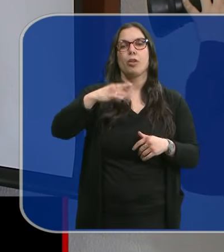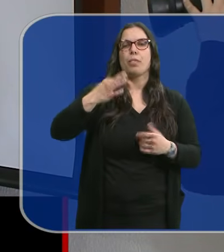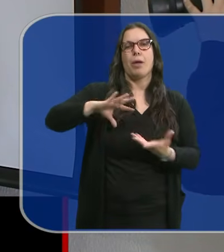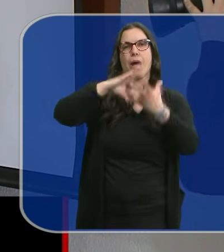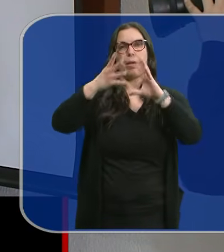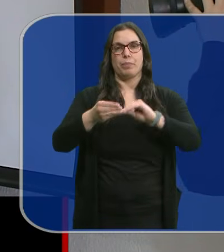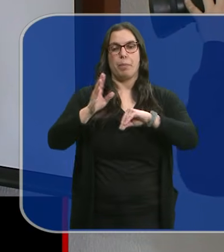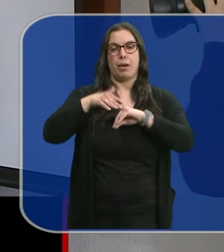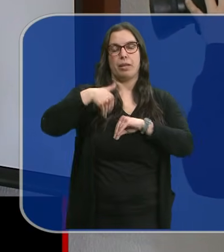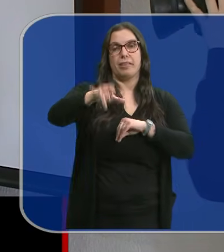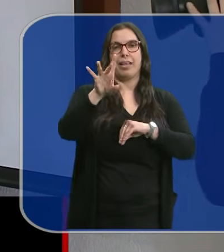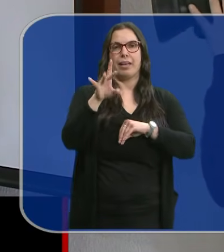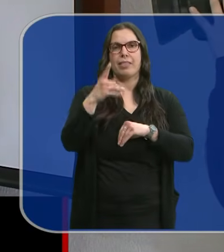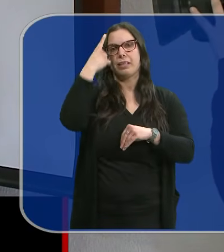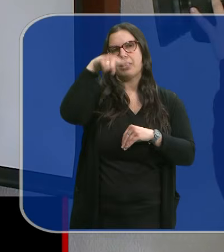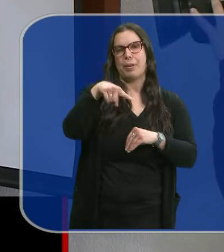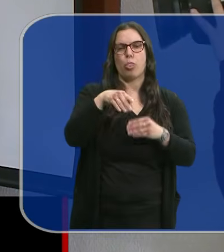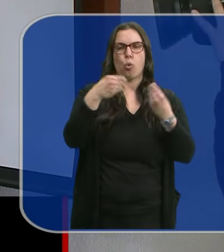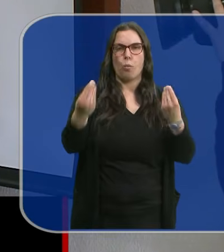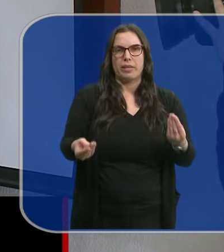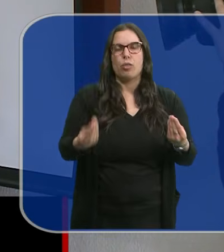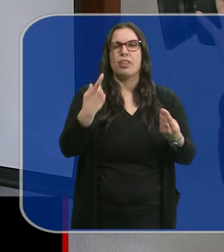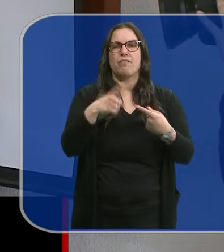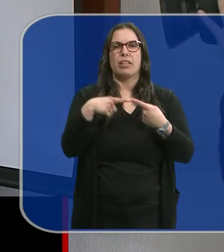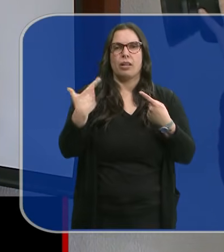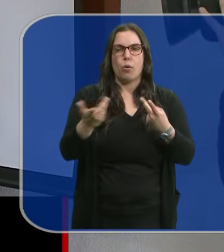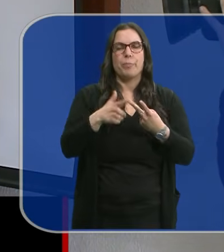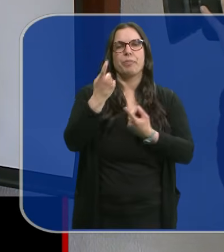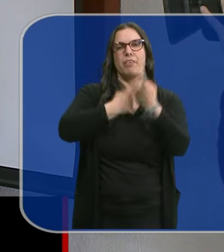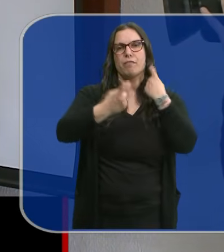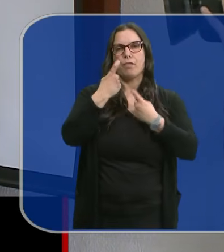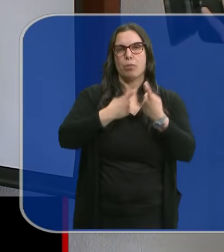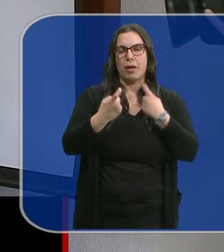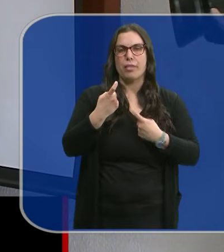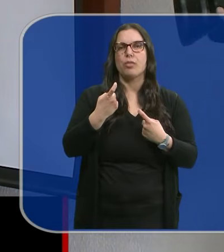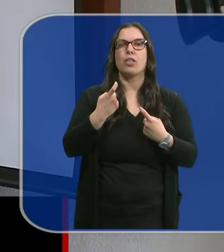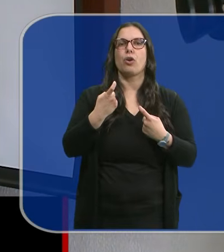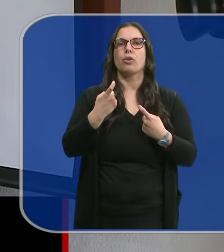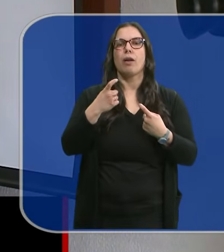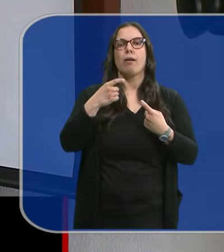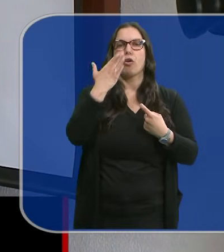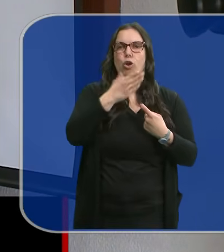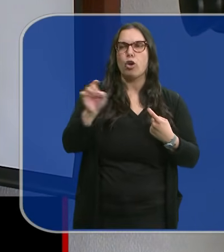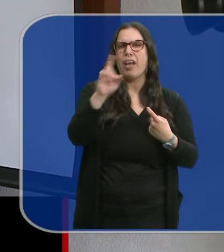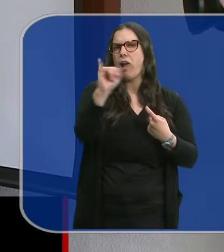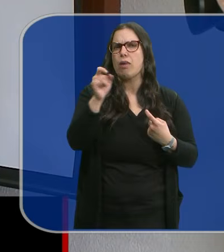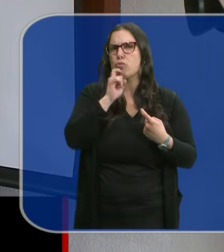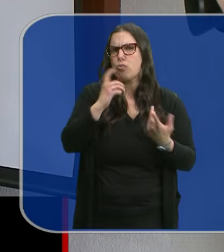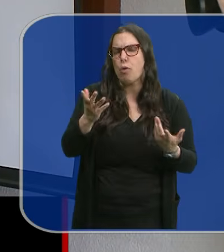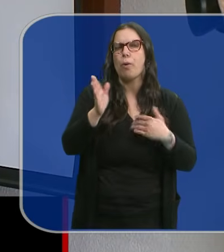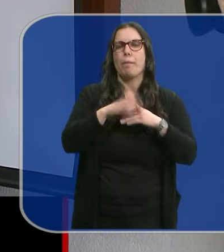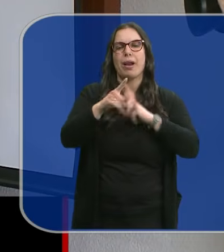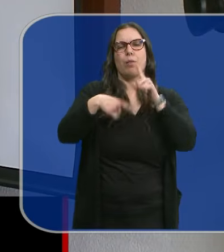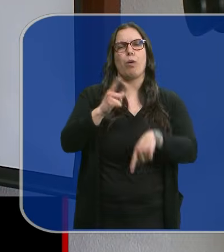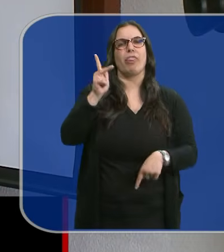adaptarse para el día 15, saber qué documentación tienen que llevar, qué información van a tener en los colegios electorales para